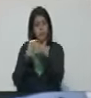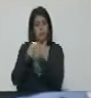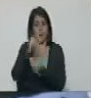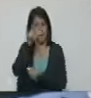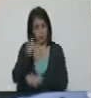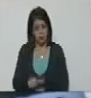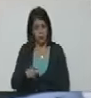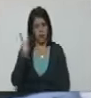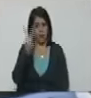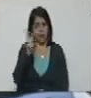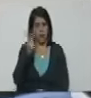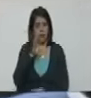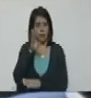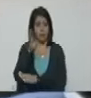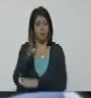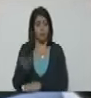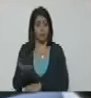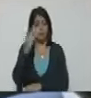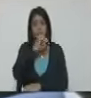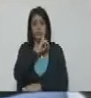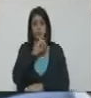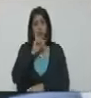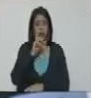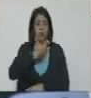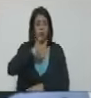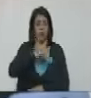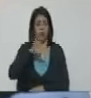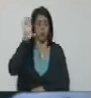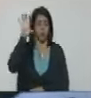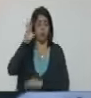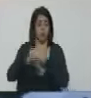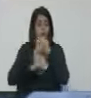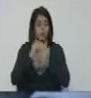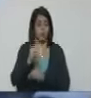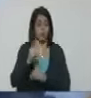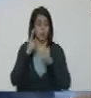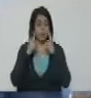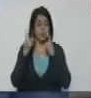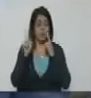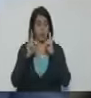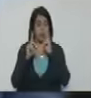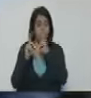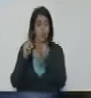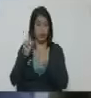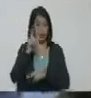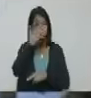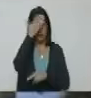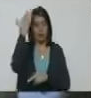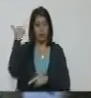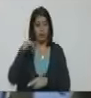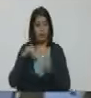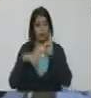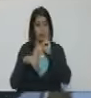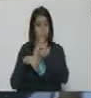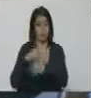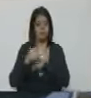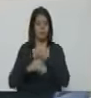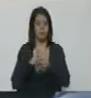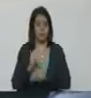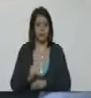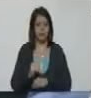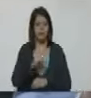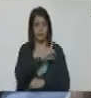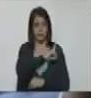patriotas que lleven en alto el nombre de nuestra patria. No debemos olvidar que con esa visión